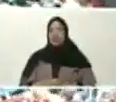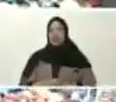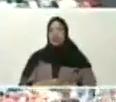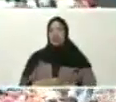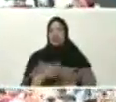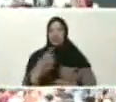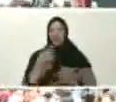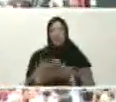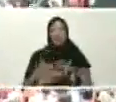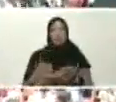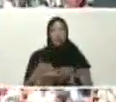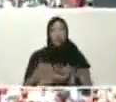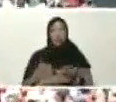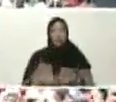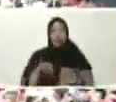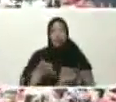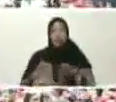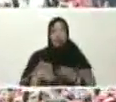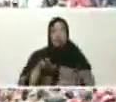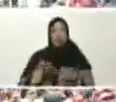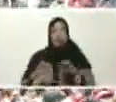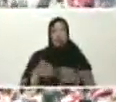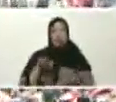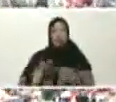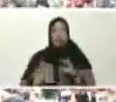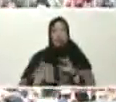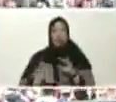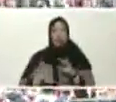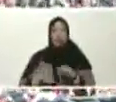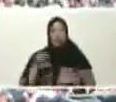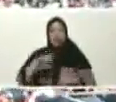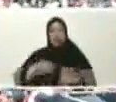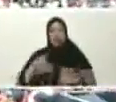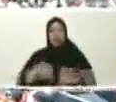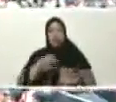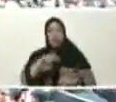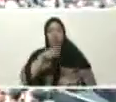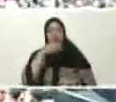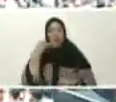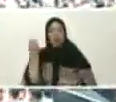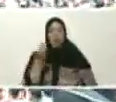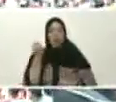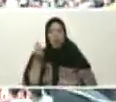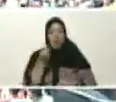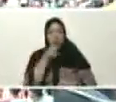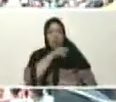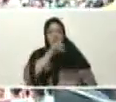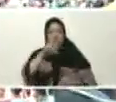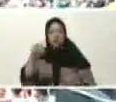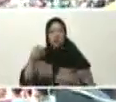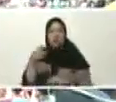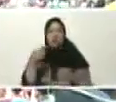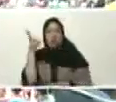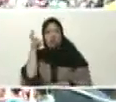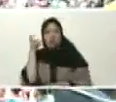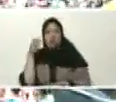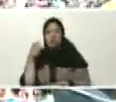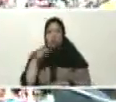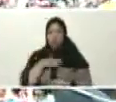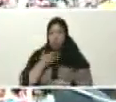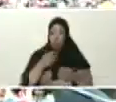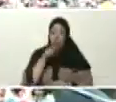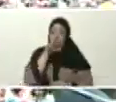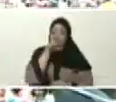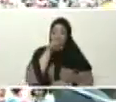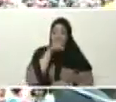Demasiados saboteadores, los tamboreros, ¿vale? Estos muchachos, chicos, dejen hablar.